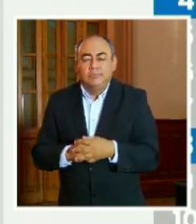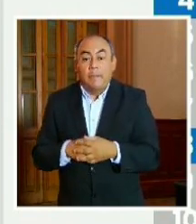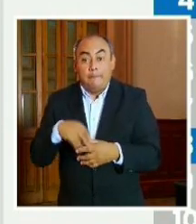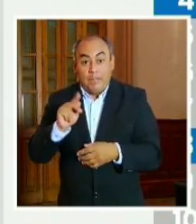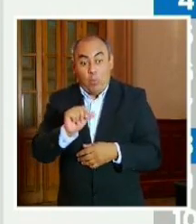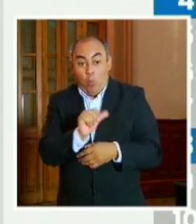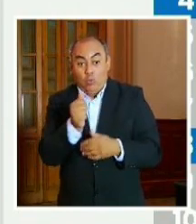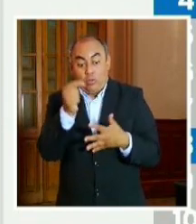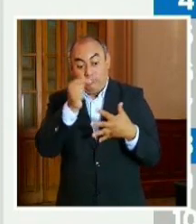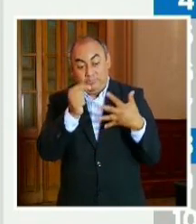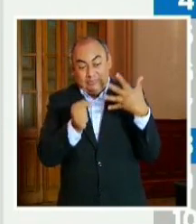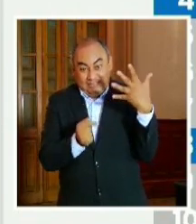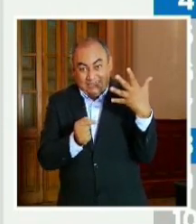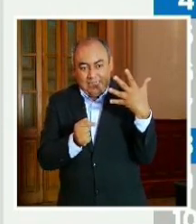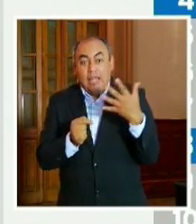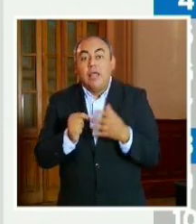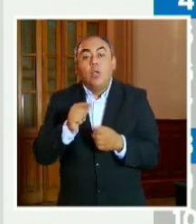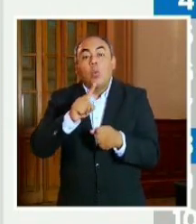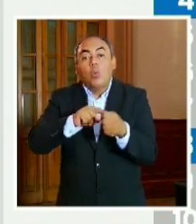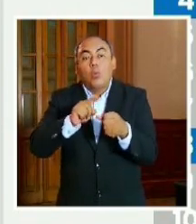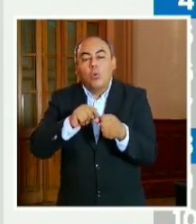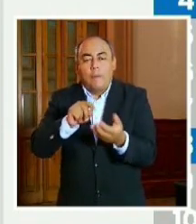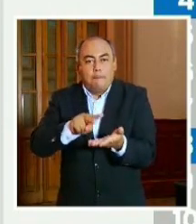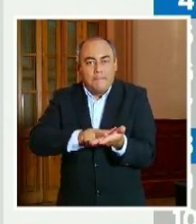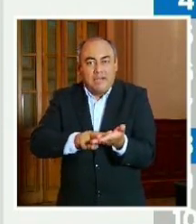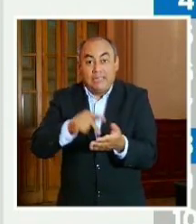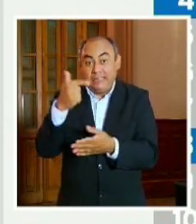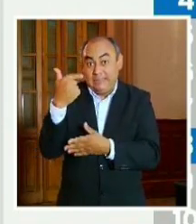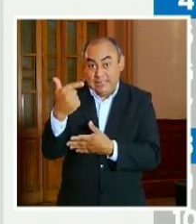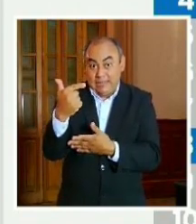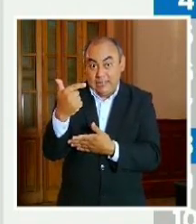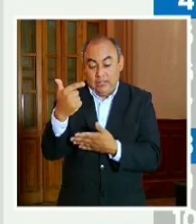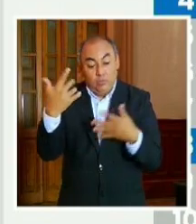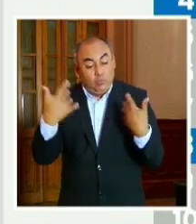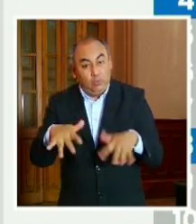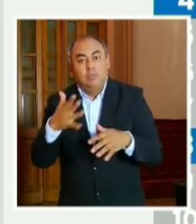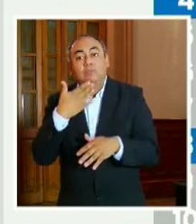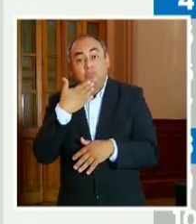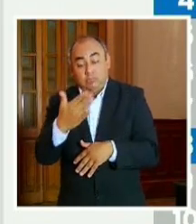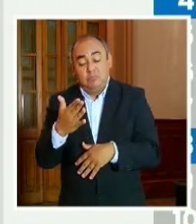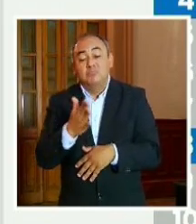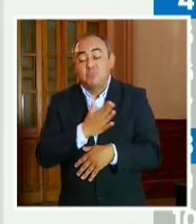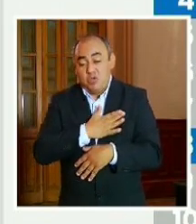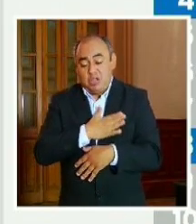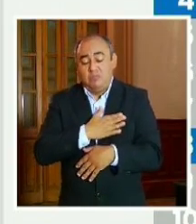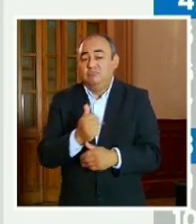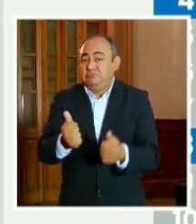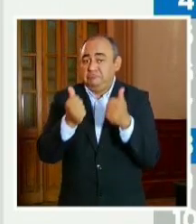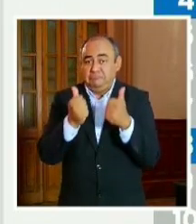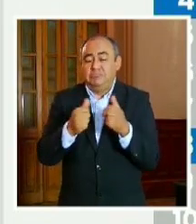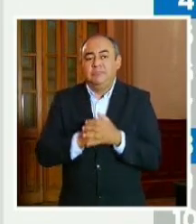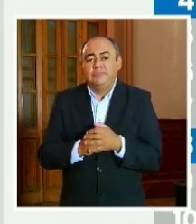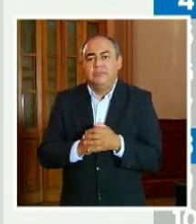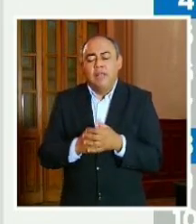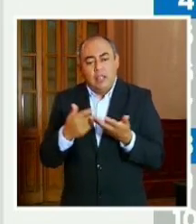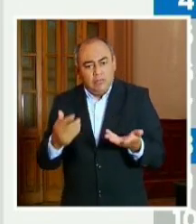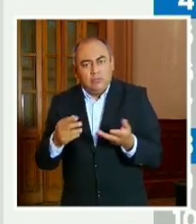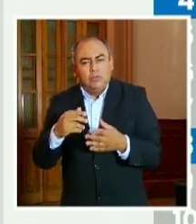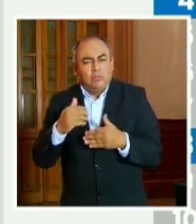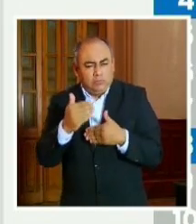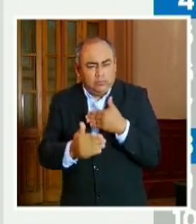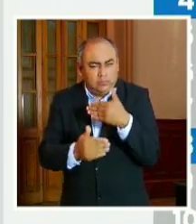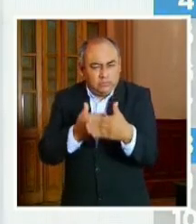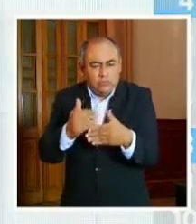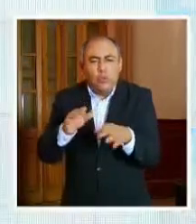tenemos 7 indicadores en color verde. Es un dato bastante bueno. Nuestro riesgo